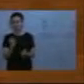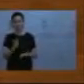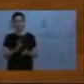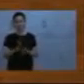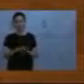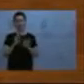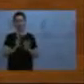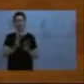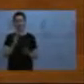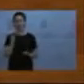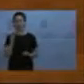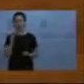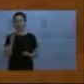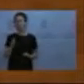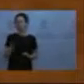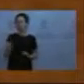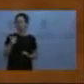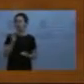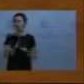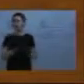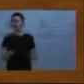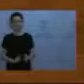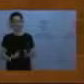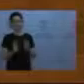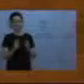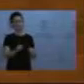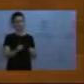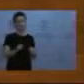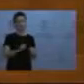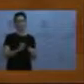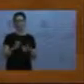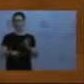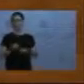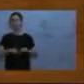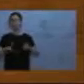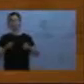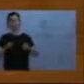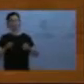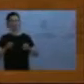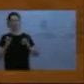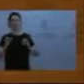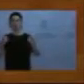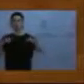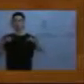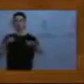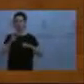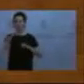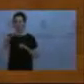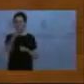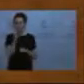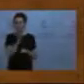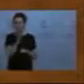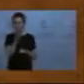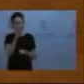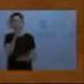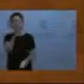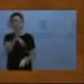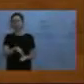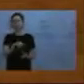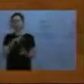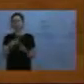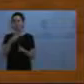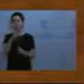bien del club o bien de personas concretas o las reputaciones del entrenador o de los padres. Para eso deberían estar los políticos. Mire, esto sí que